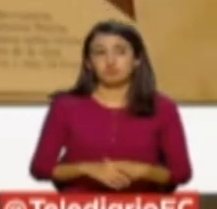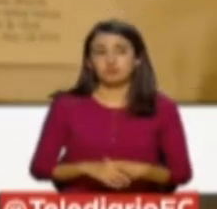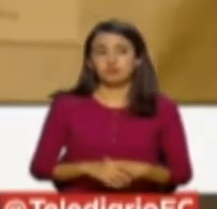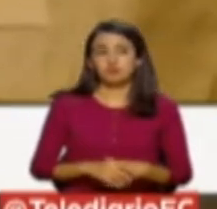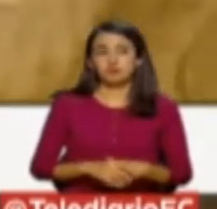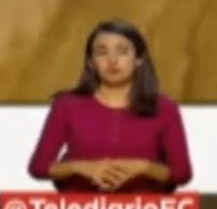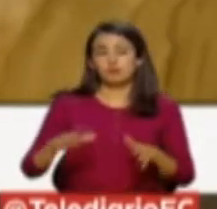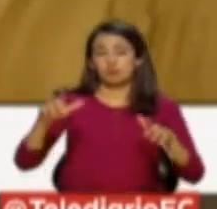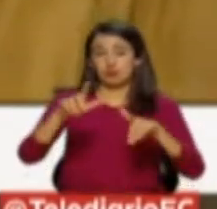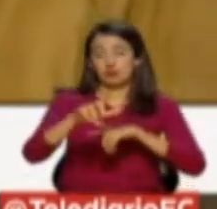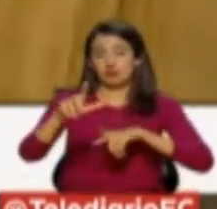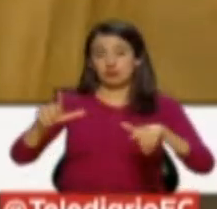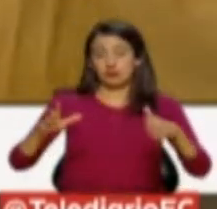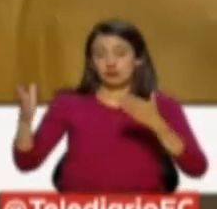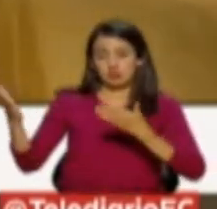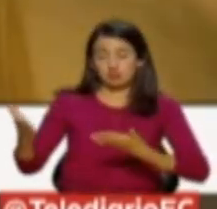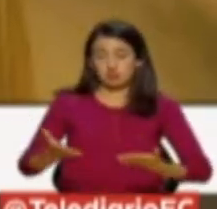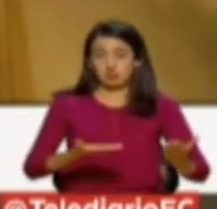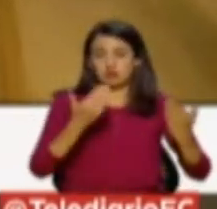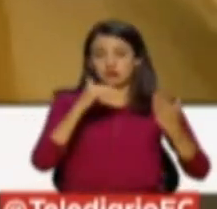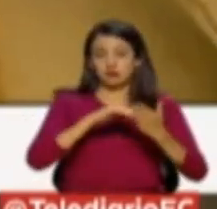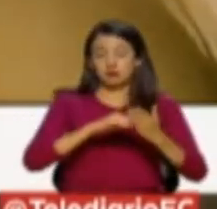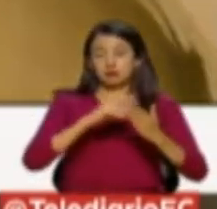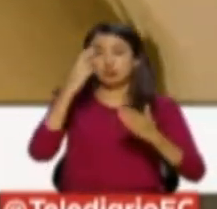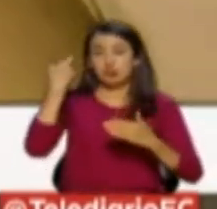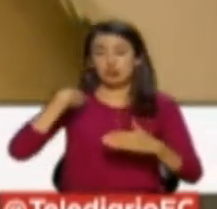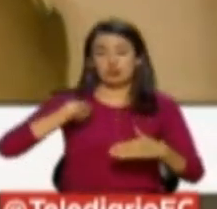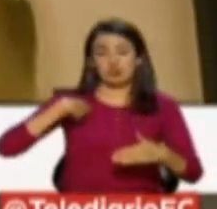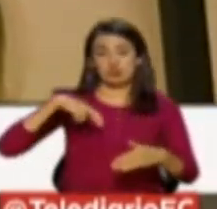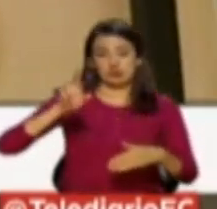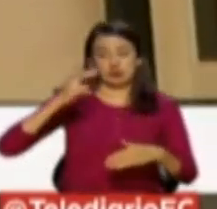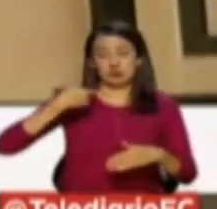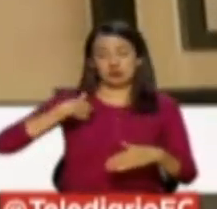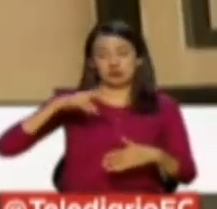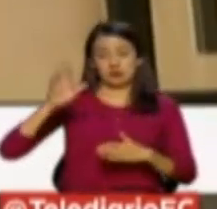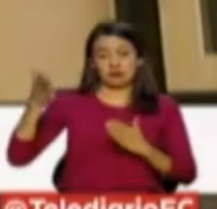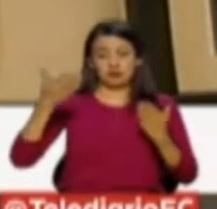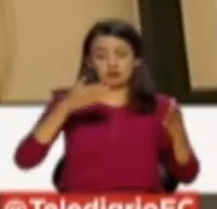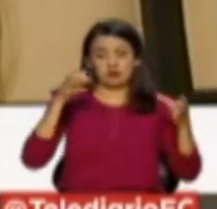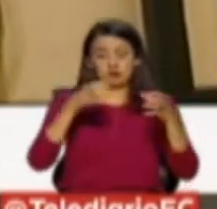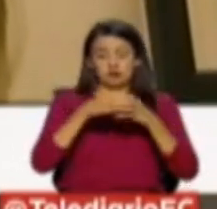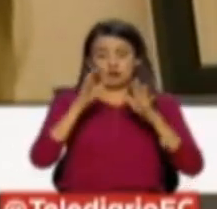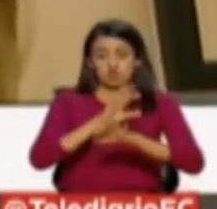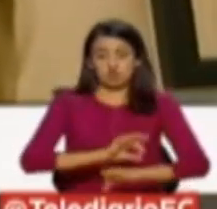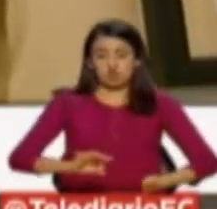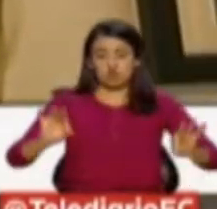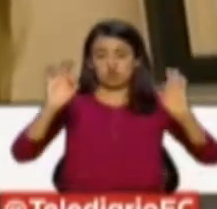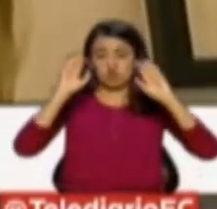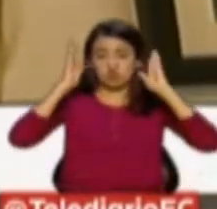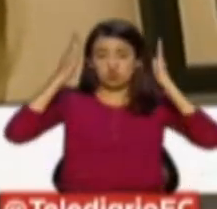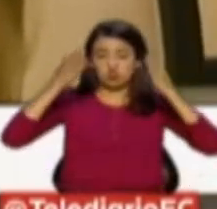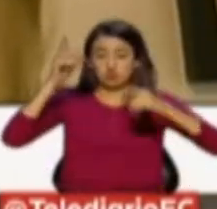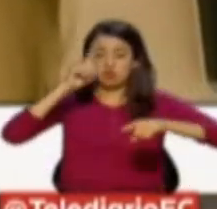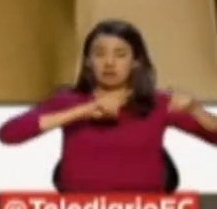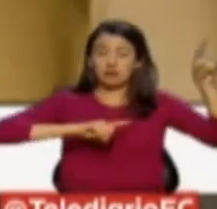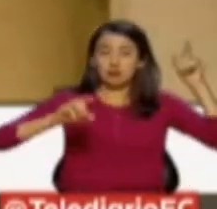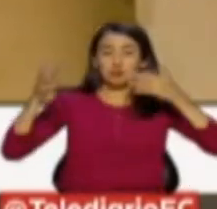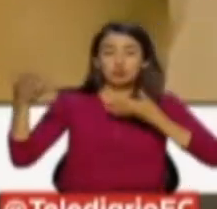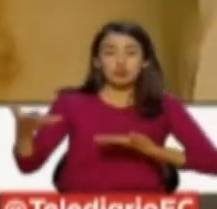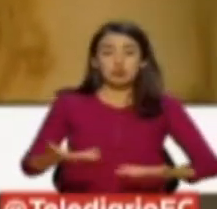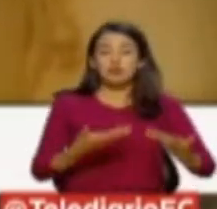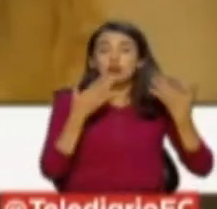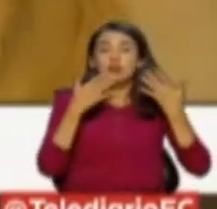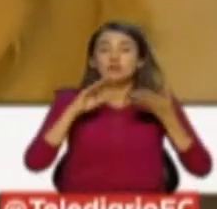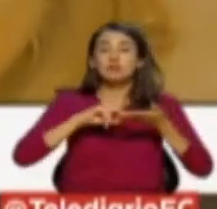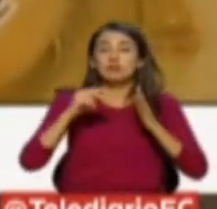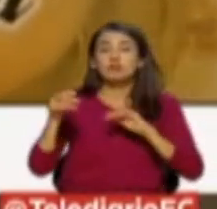sección que están viendo estamos hablando de la parte de la religión en cierta manera nosotros como seres humanos y de vez en cuando tenemos que doblar la